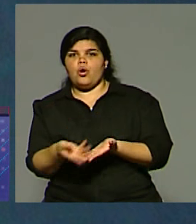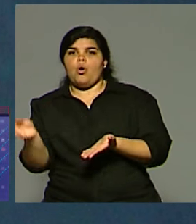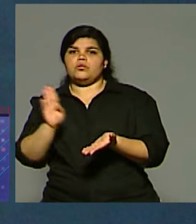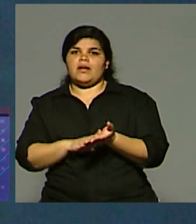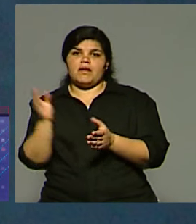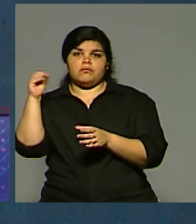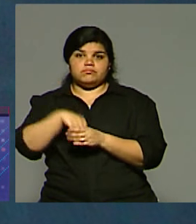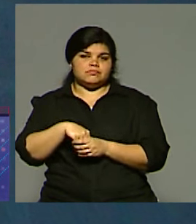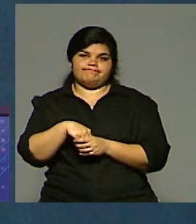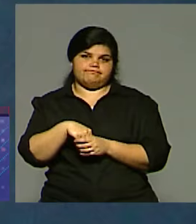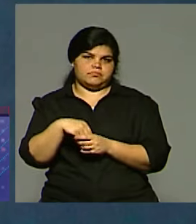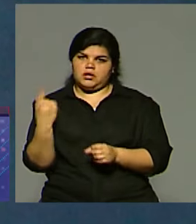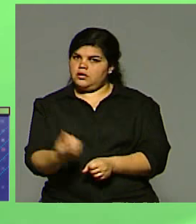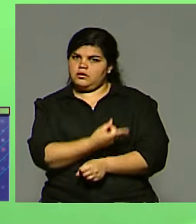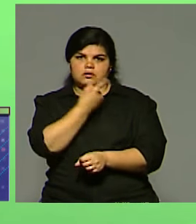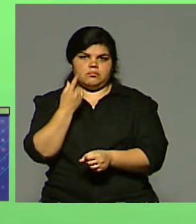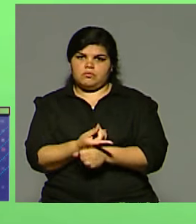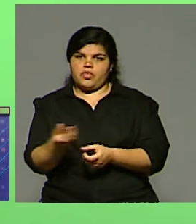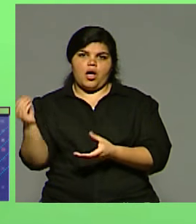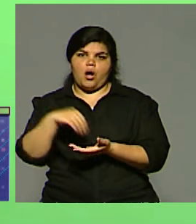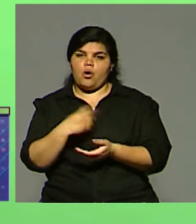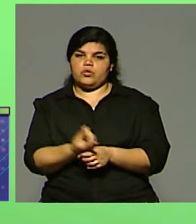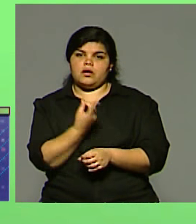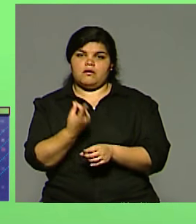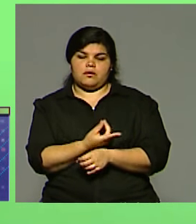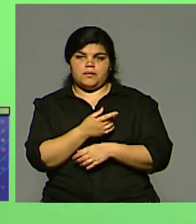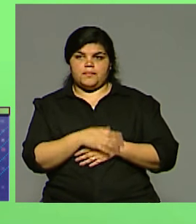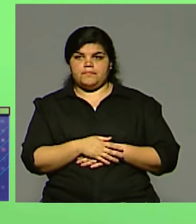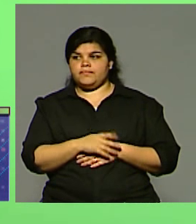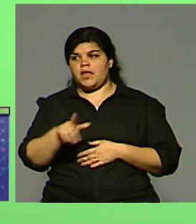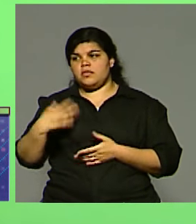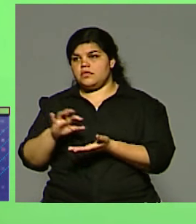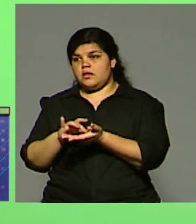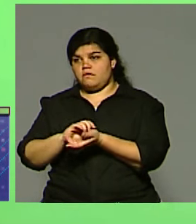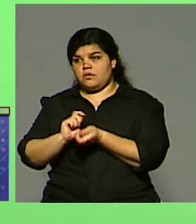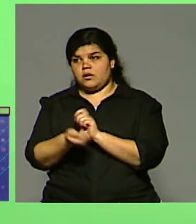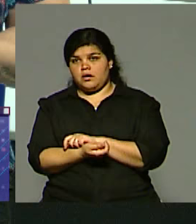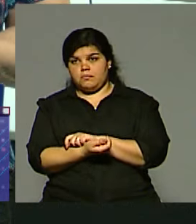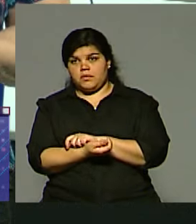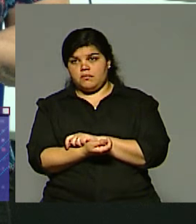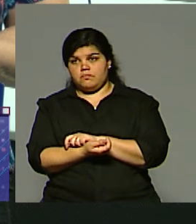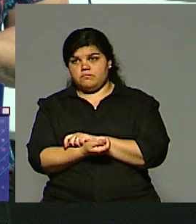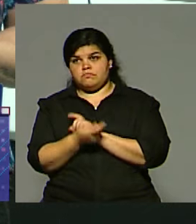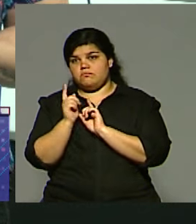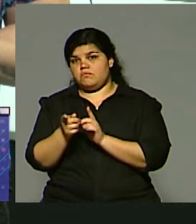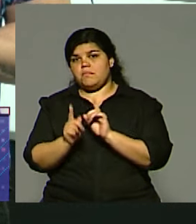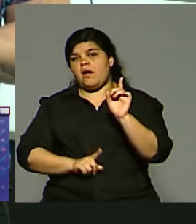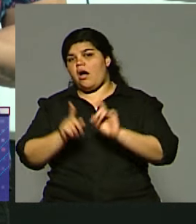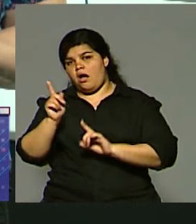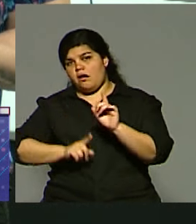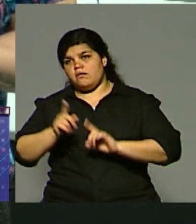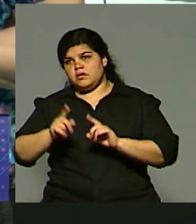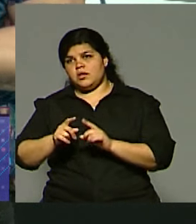bueno, cambien el teléfono porque no lo van a instalar. Bueno, hay que cambiar el teléfono entonces, ¿no? Porque pensando en eso, en que a veces tenemos